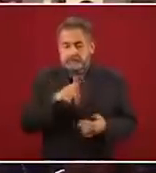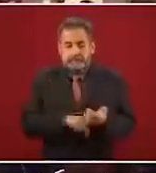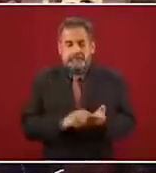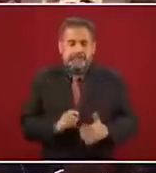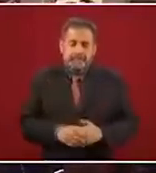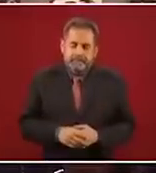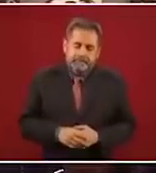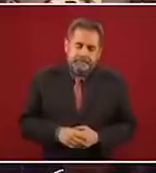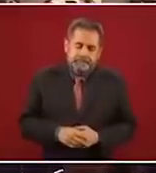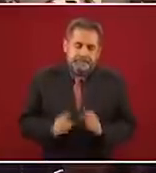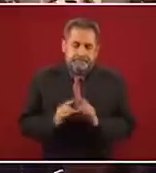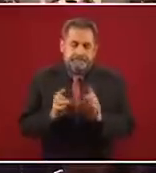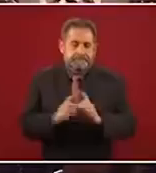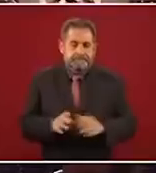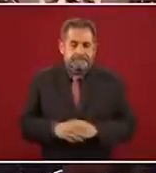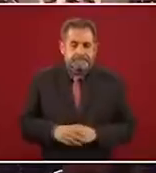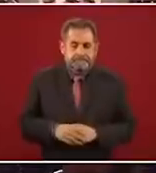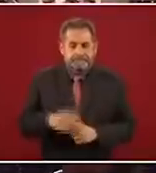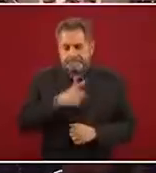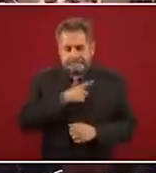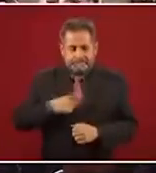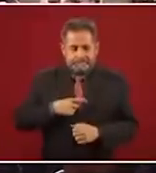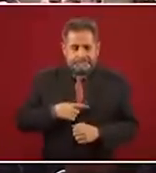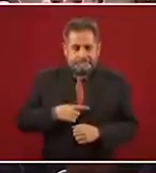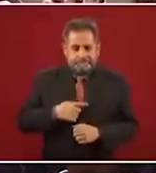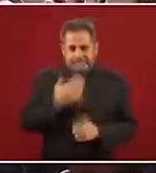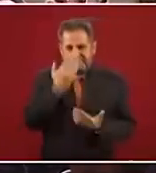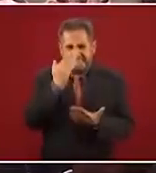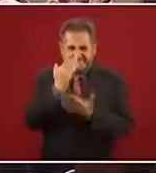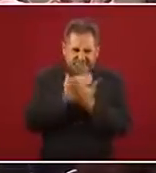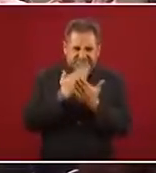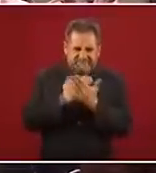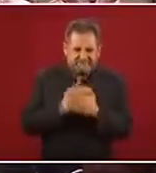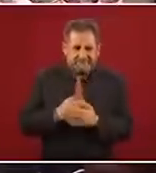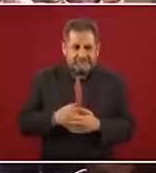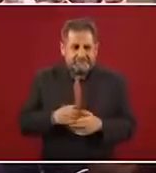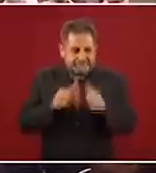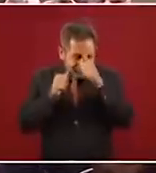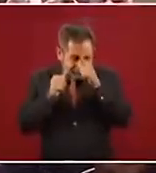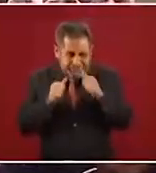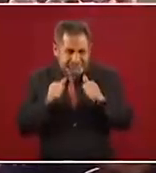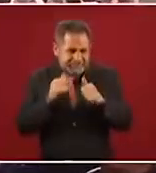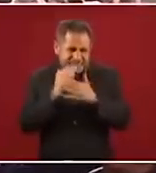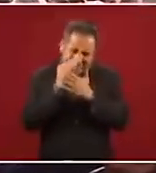Pues es parte de lo que tenemos que evitar por todos los medios.